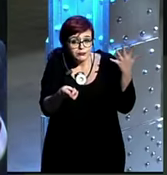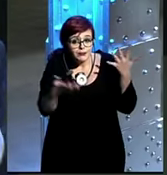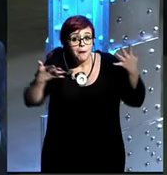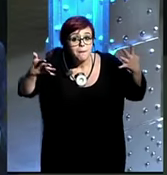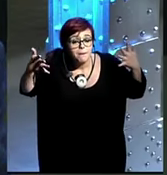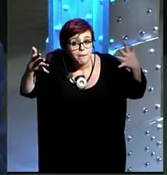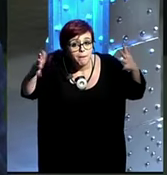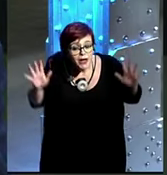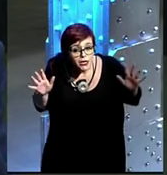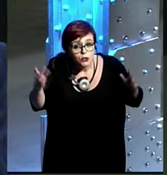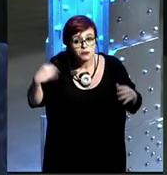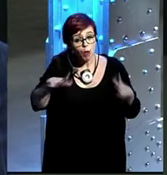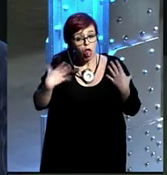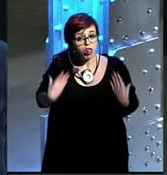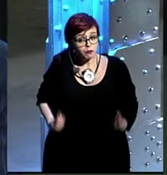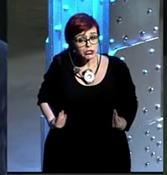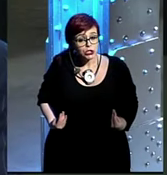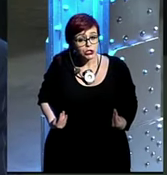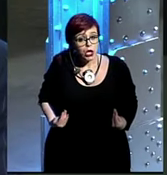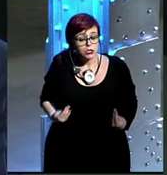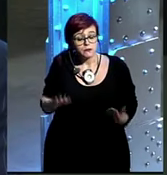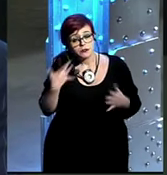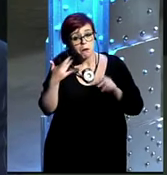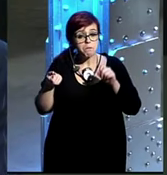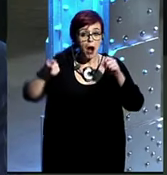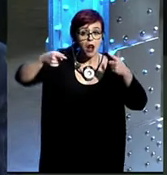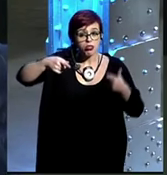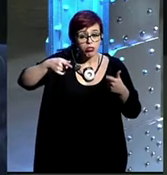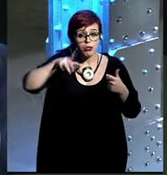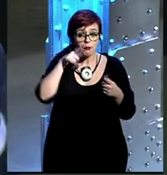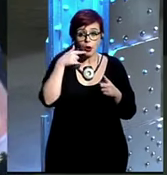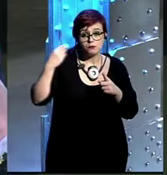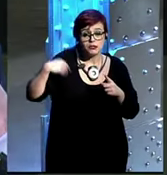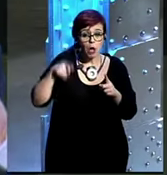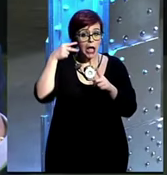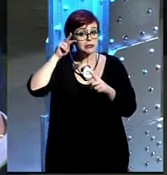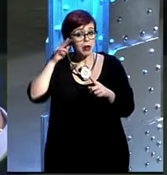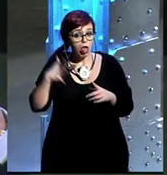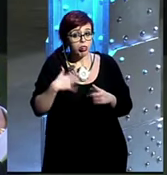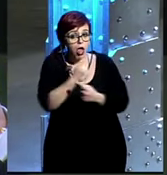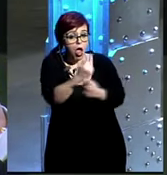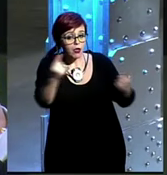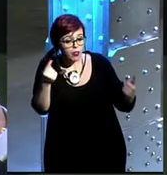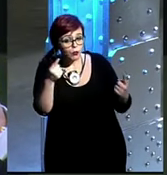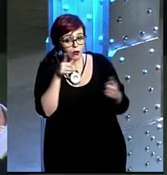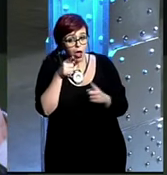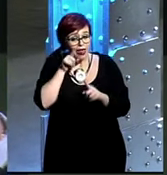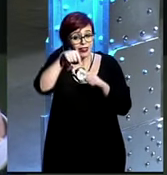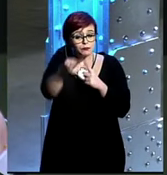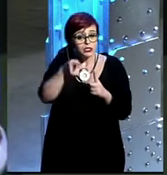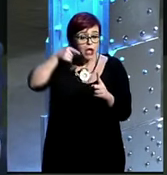misma manera, la depresión, el objetivo común de las experiencias es lo que ocurre